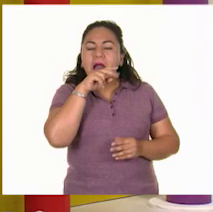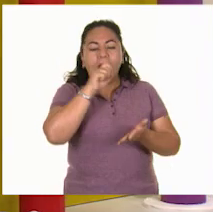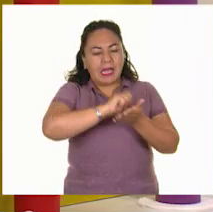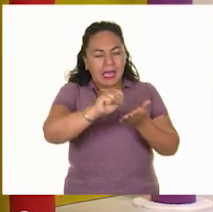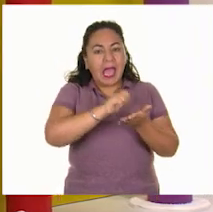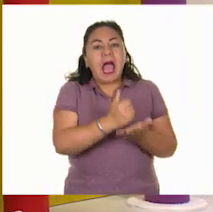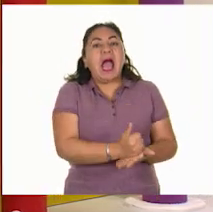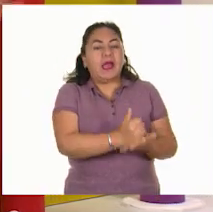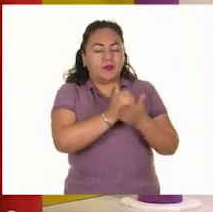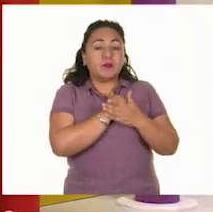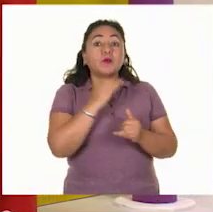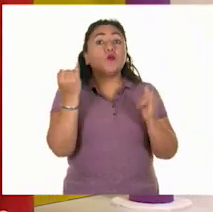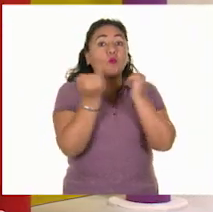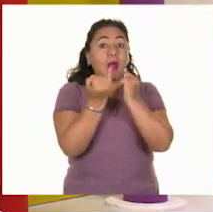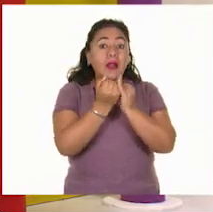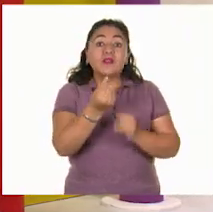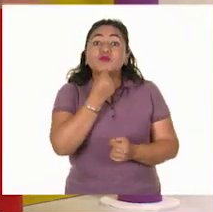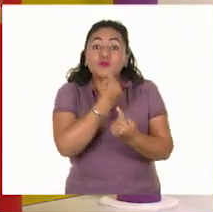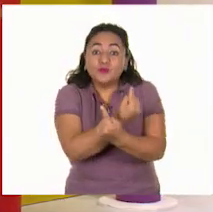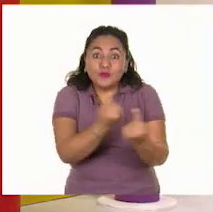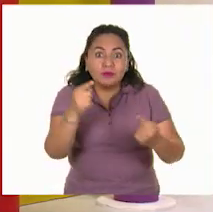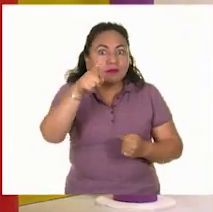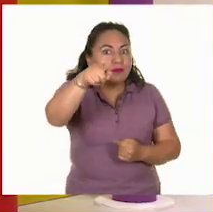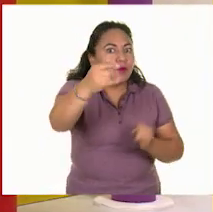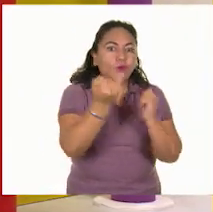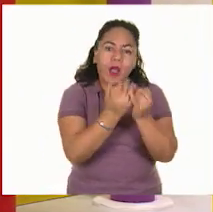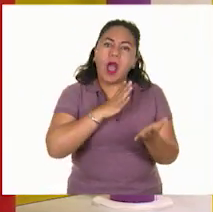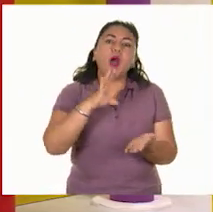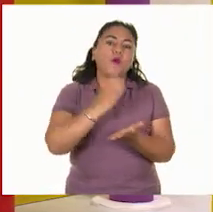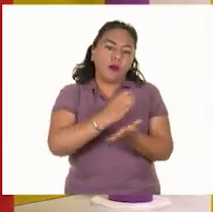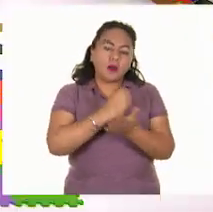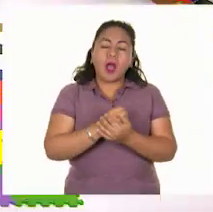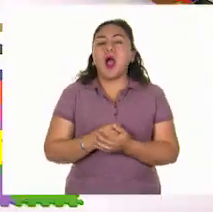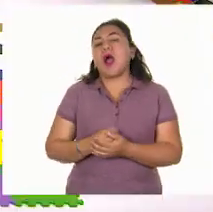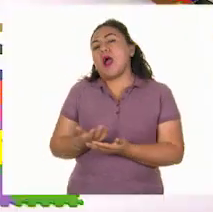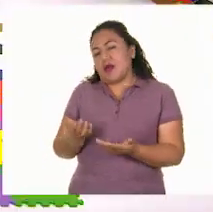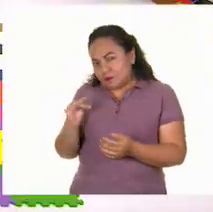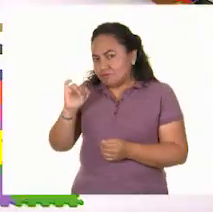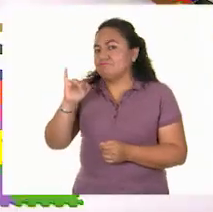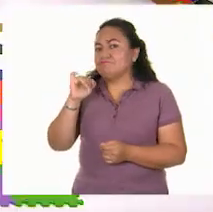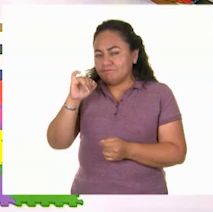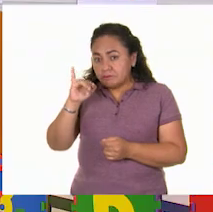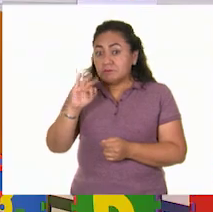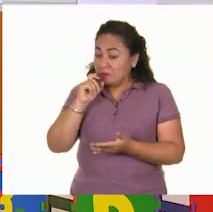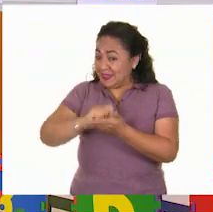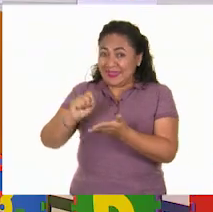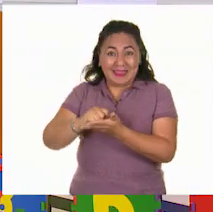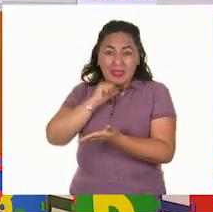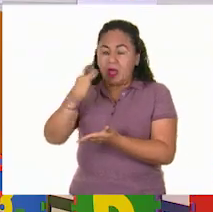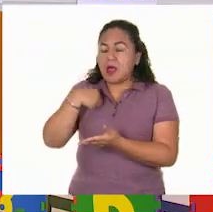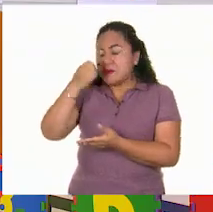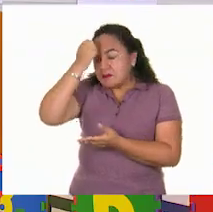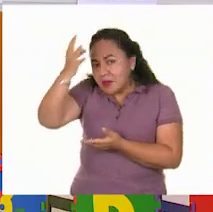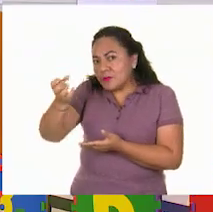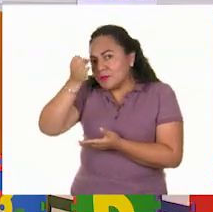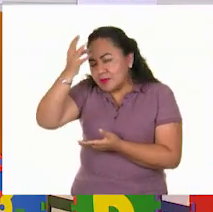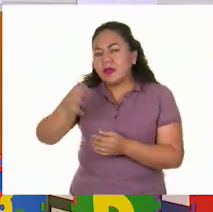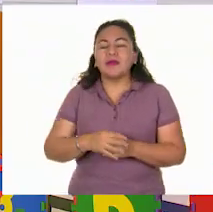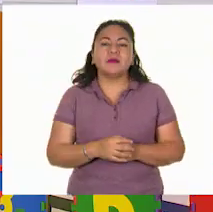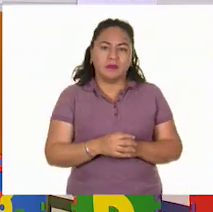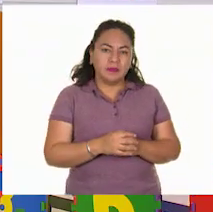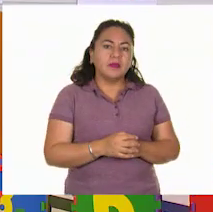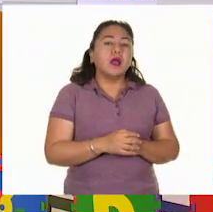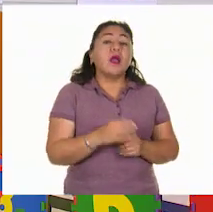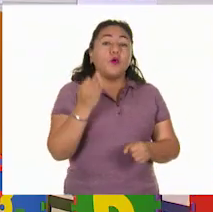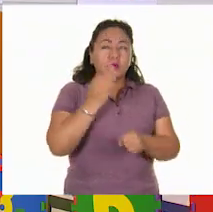apuntes. Allá en casa, de hecho, las niñas y los niños también tienen una libreta. Ah, claro, claro, porque si no se olvidan las cosas. Cierto. Y fíjate que vamos a